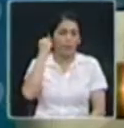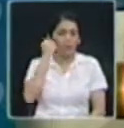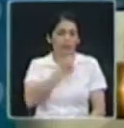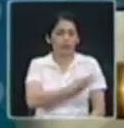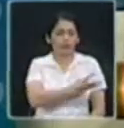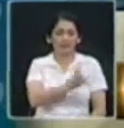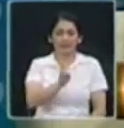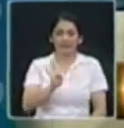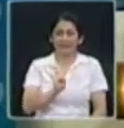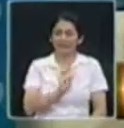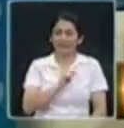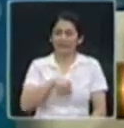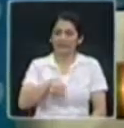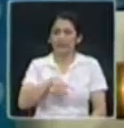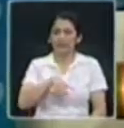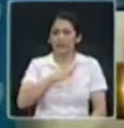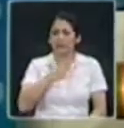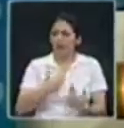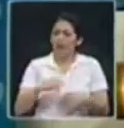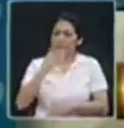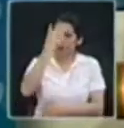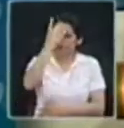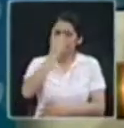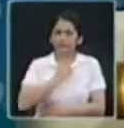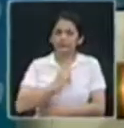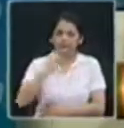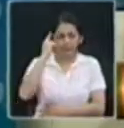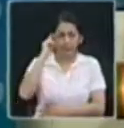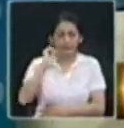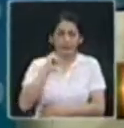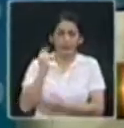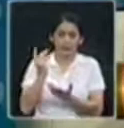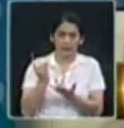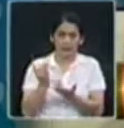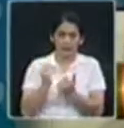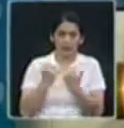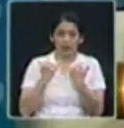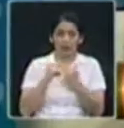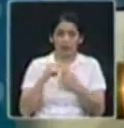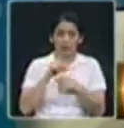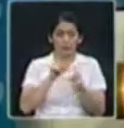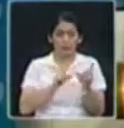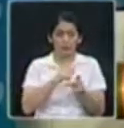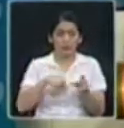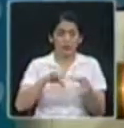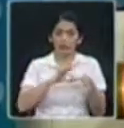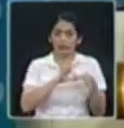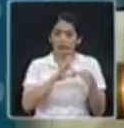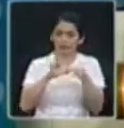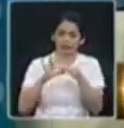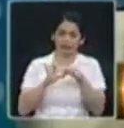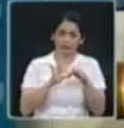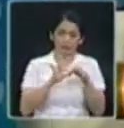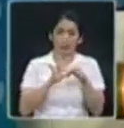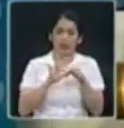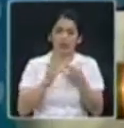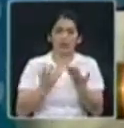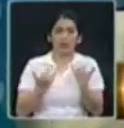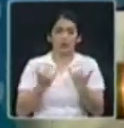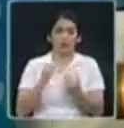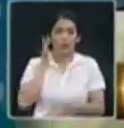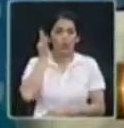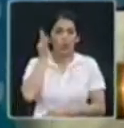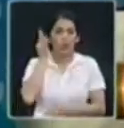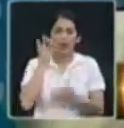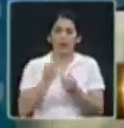comisión, desde luego. Y bueno, y sí comentarles que esta es una razón que nos ha unido a todos, porque ya no más violencia. Las mujeres nos